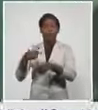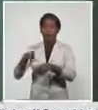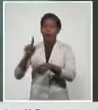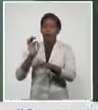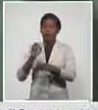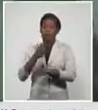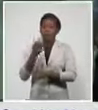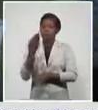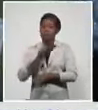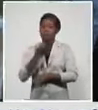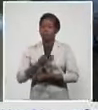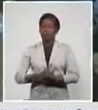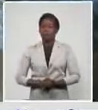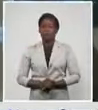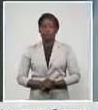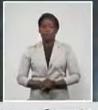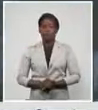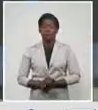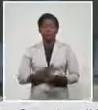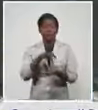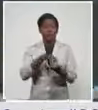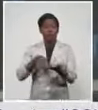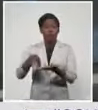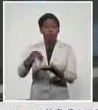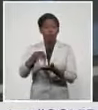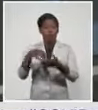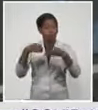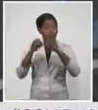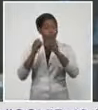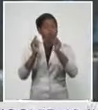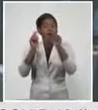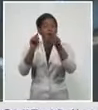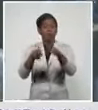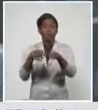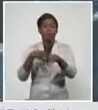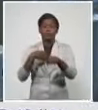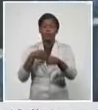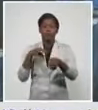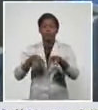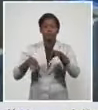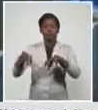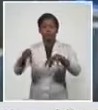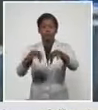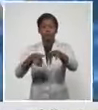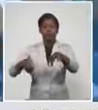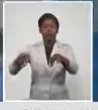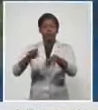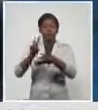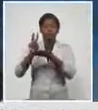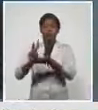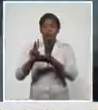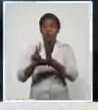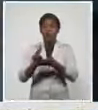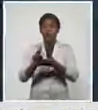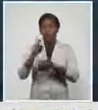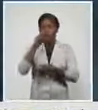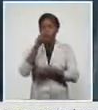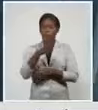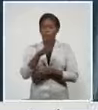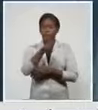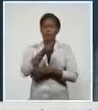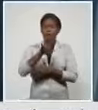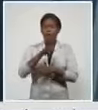disponen 5 sitios clínicos y 45 estaciones de vacunación para que voluntarios entre 19 y 80 años reciban el